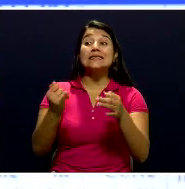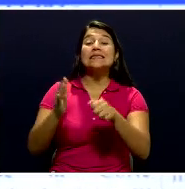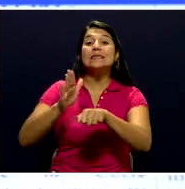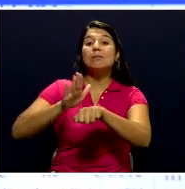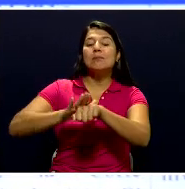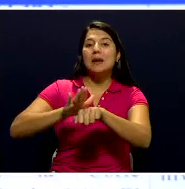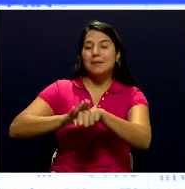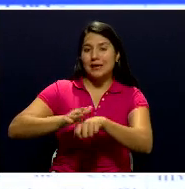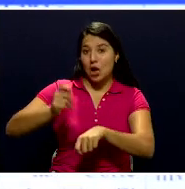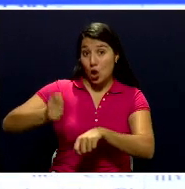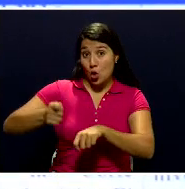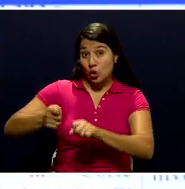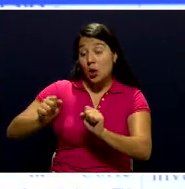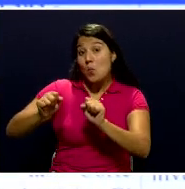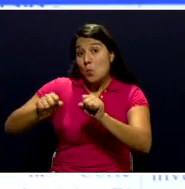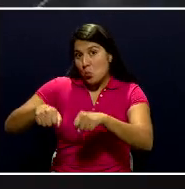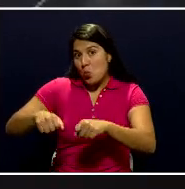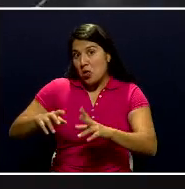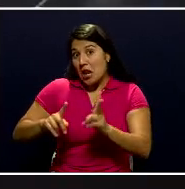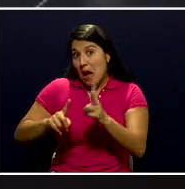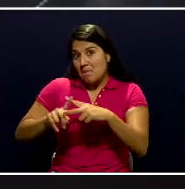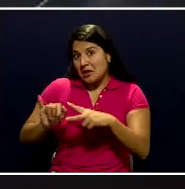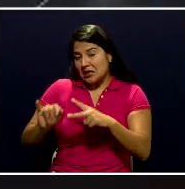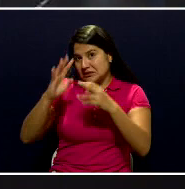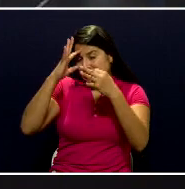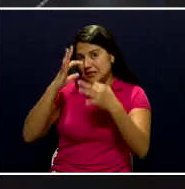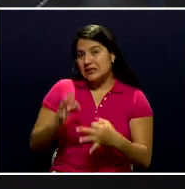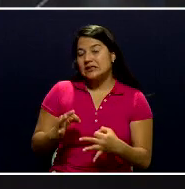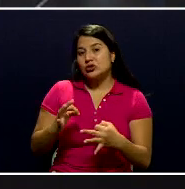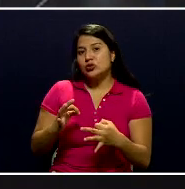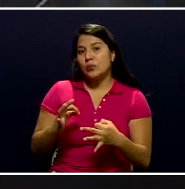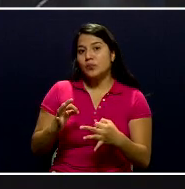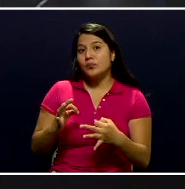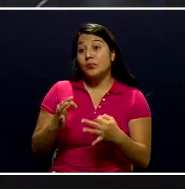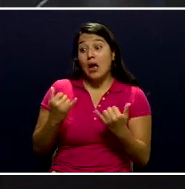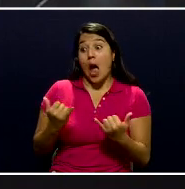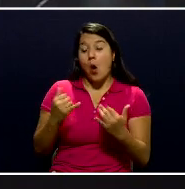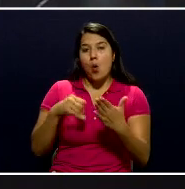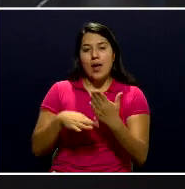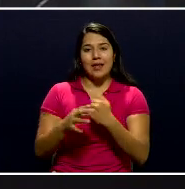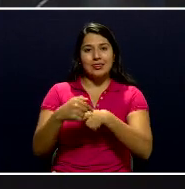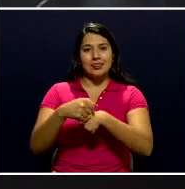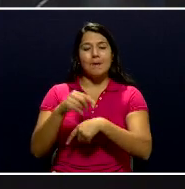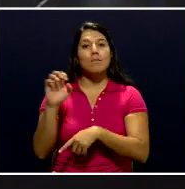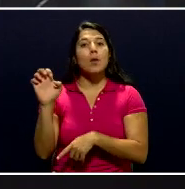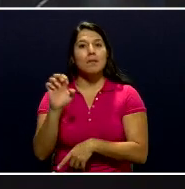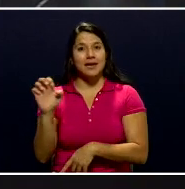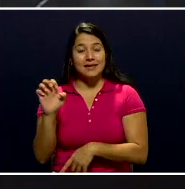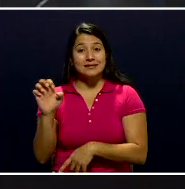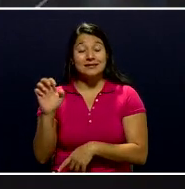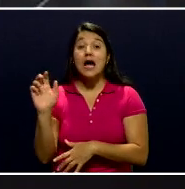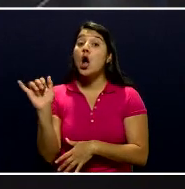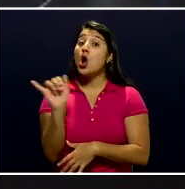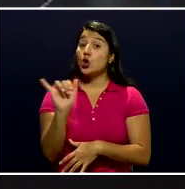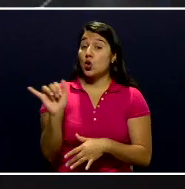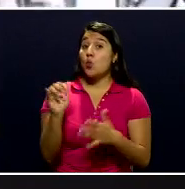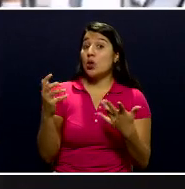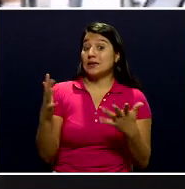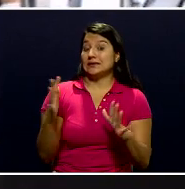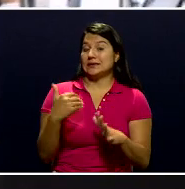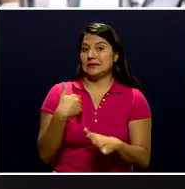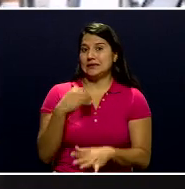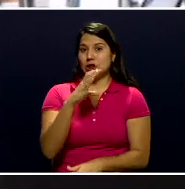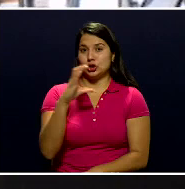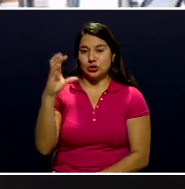Corte Plena a tomar este tipo de decisiones en un estado de emergencia tal y como el que atraviesa el